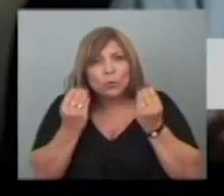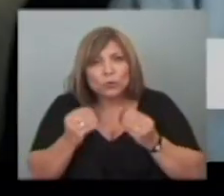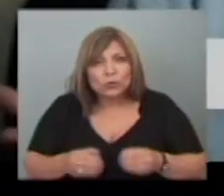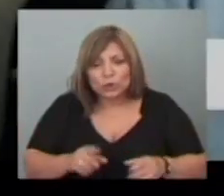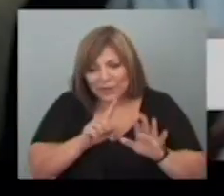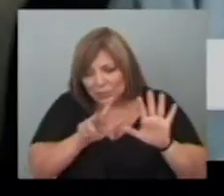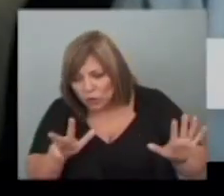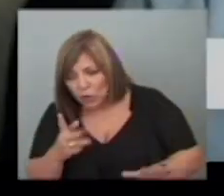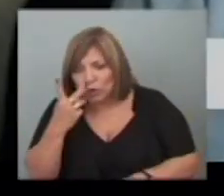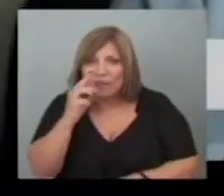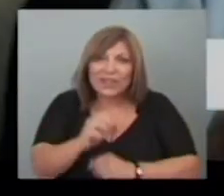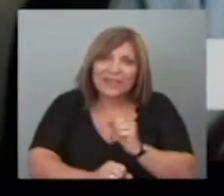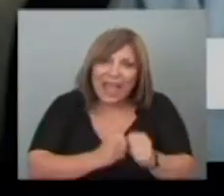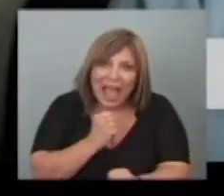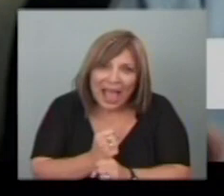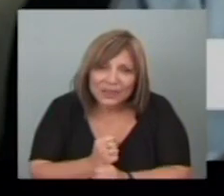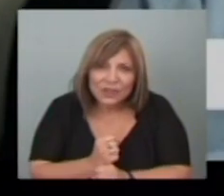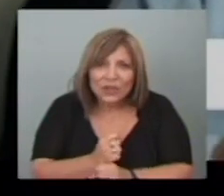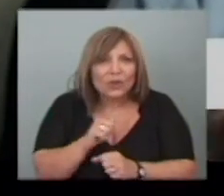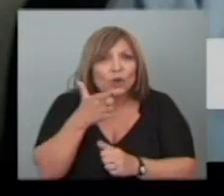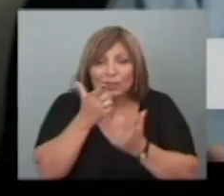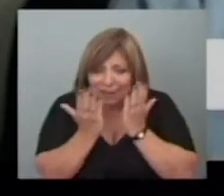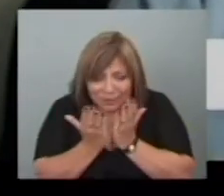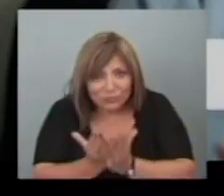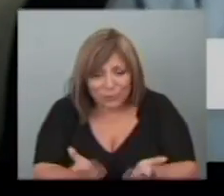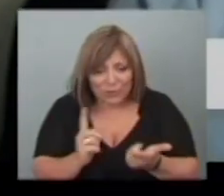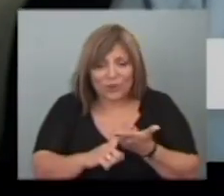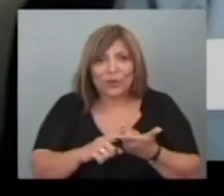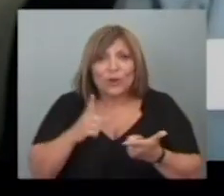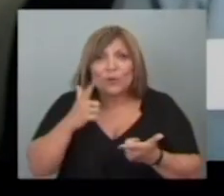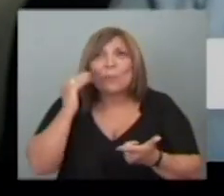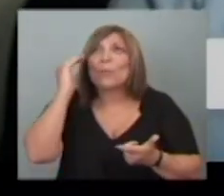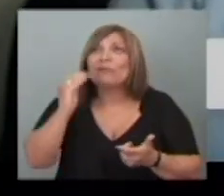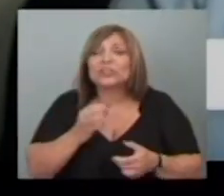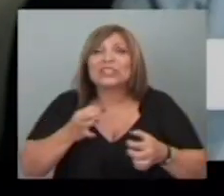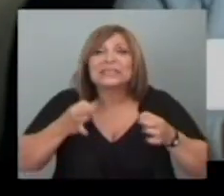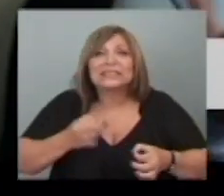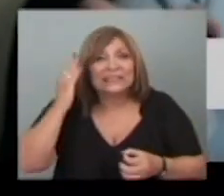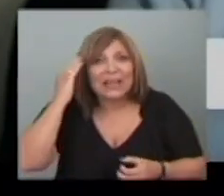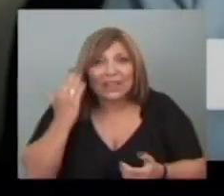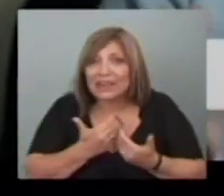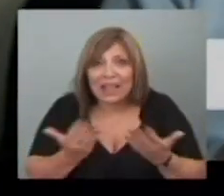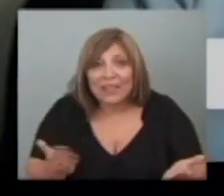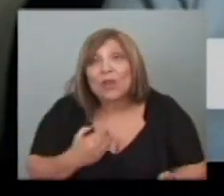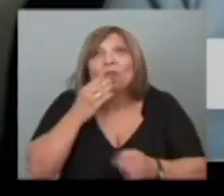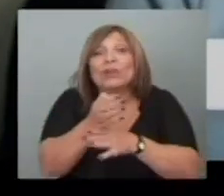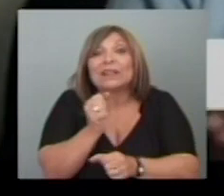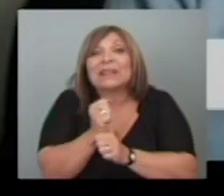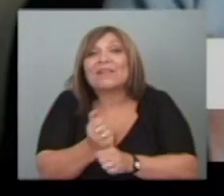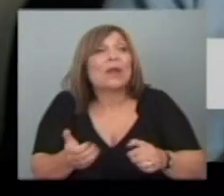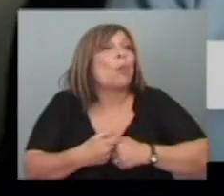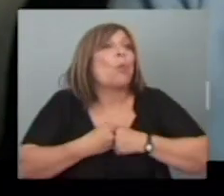de 18, 20 años, sin estudios, sin profesión, fueron a conseguir trabajo en lo